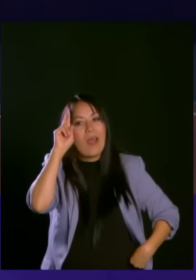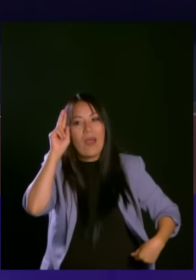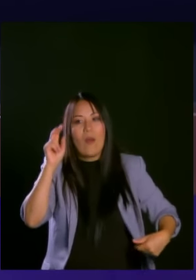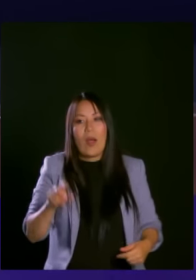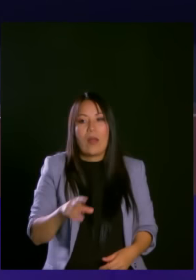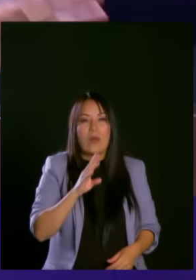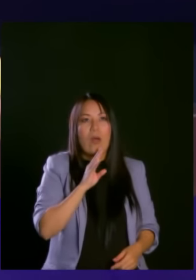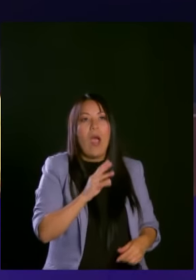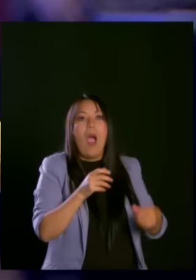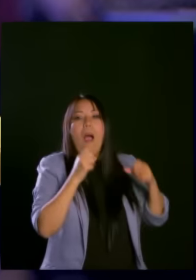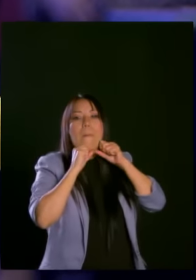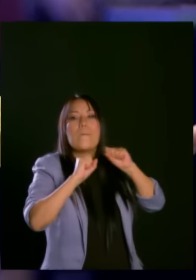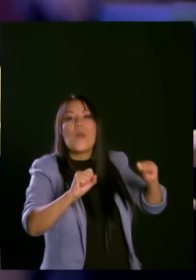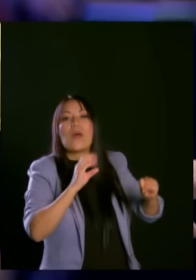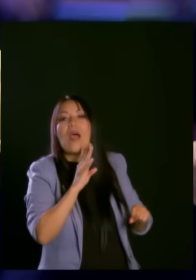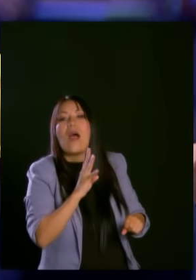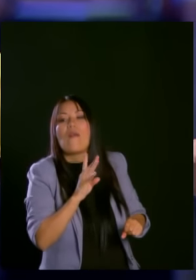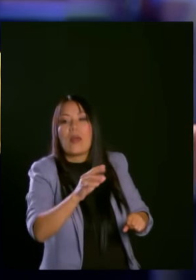viniendo las 10 plagas,